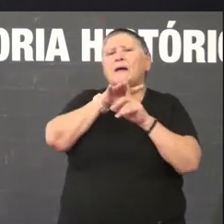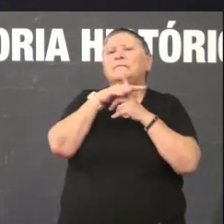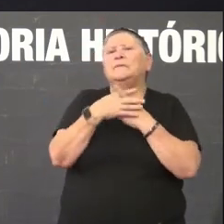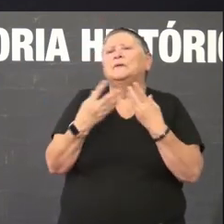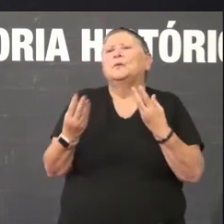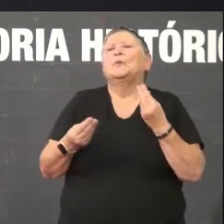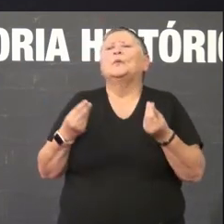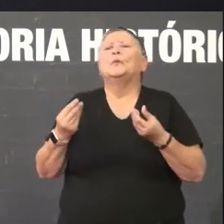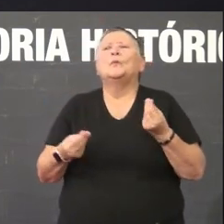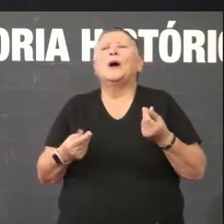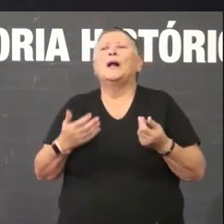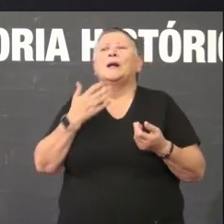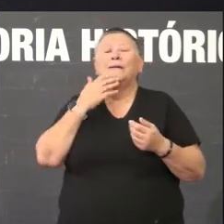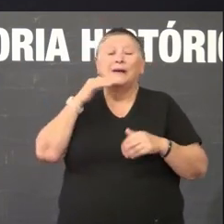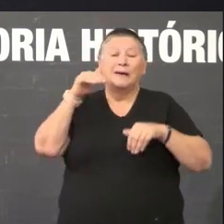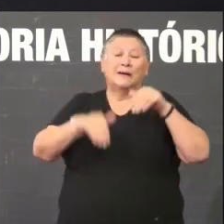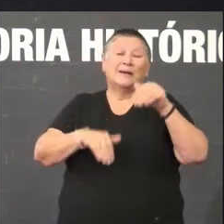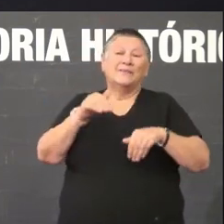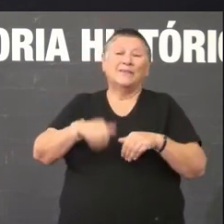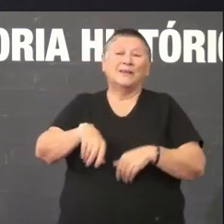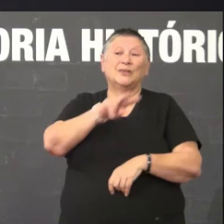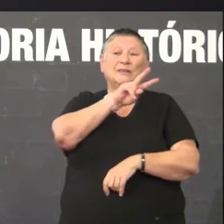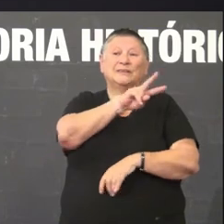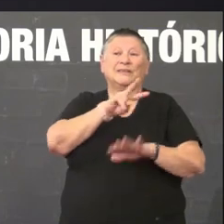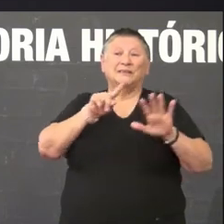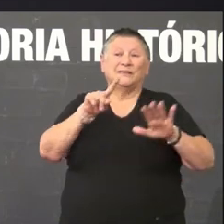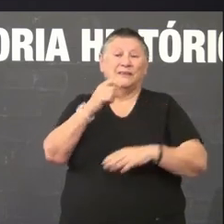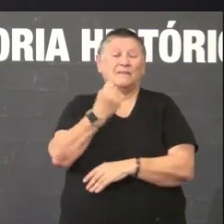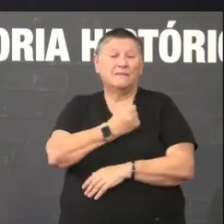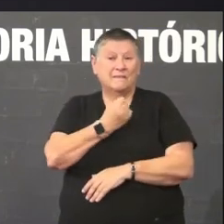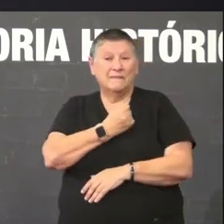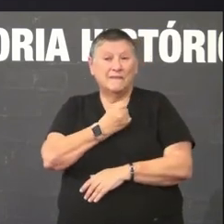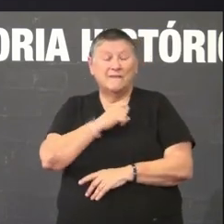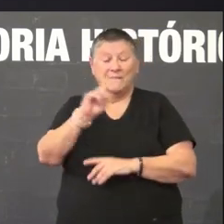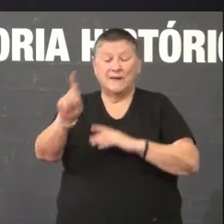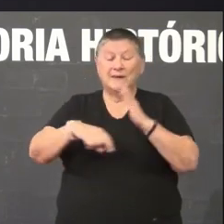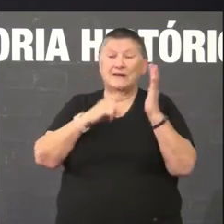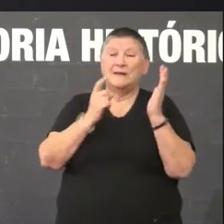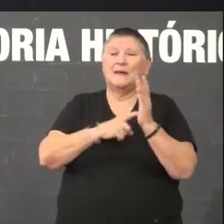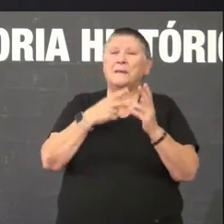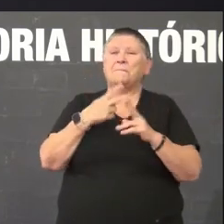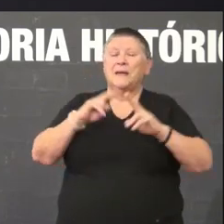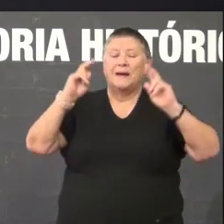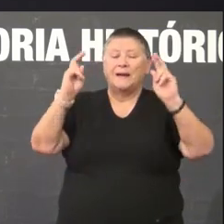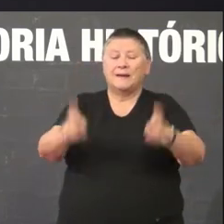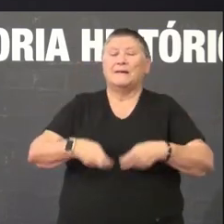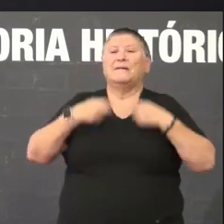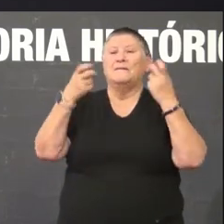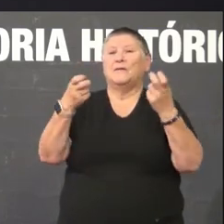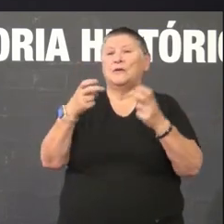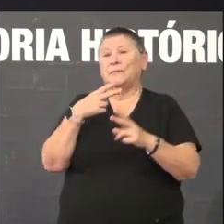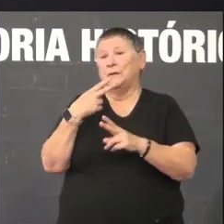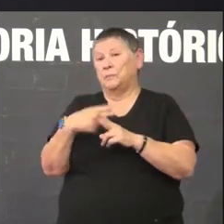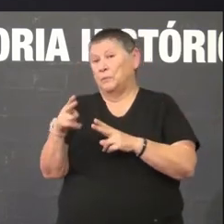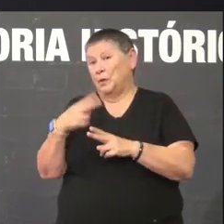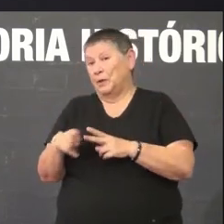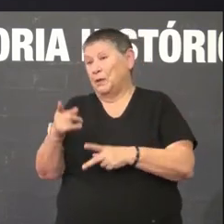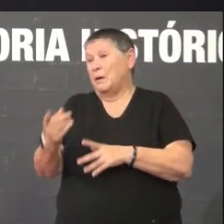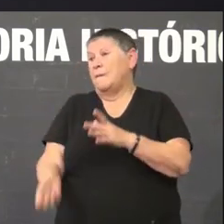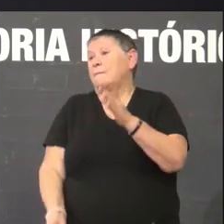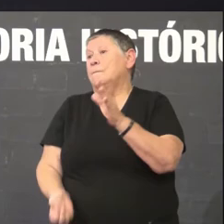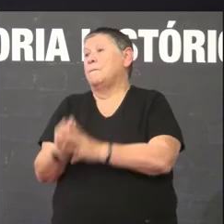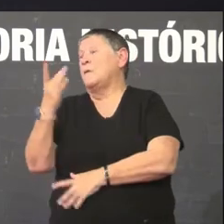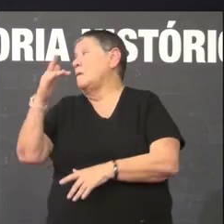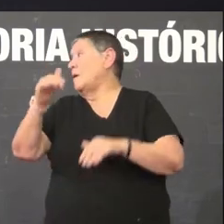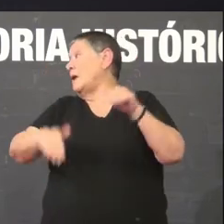un referéndum en 1976, diciembre del 76, de la ley para la reforma política, que da lugar a las elecciones